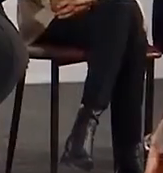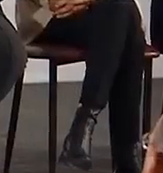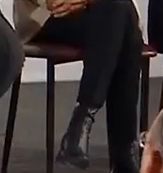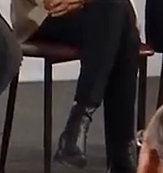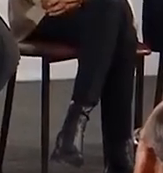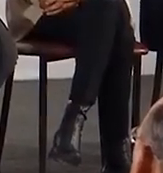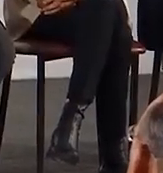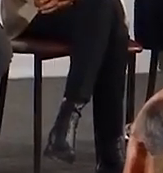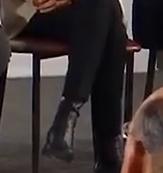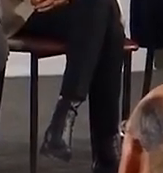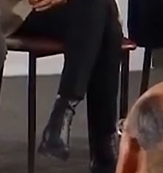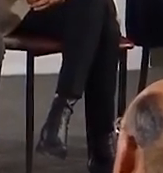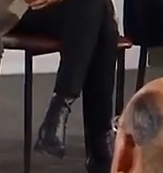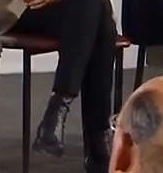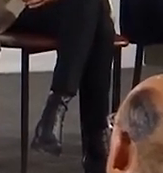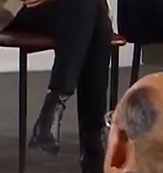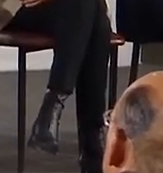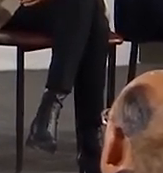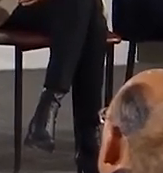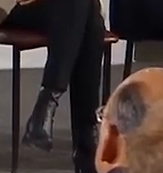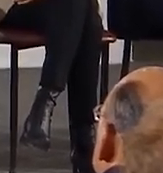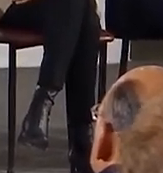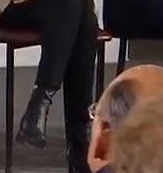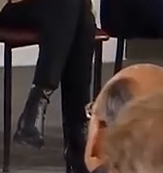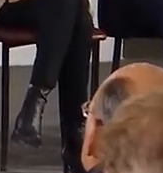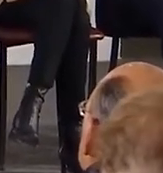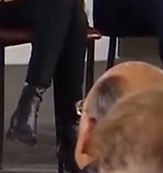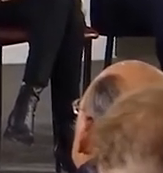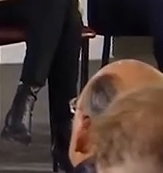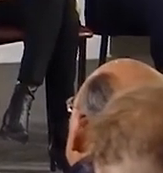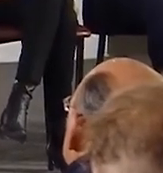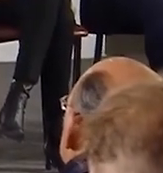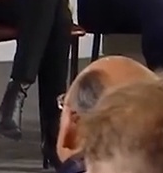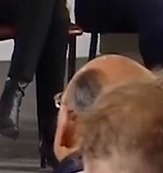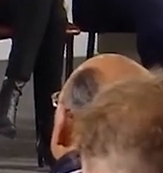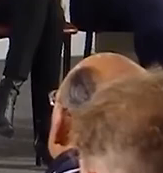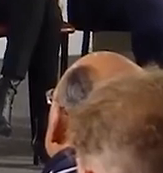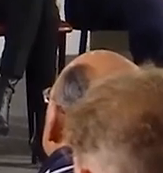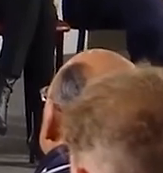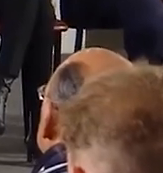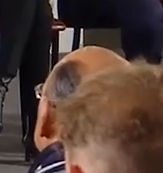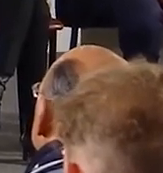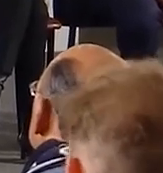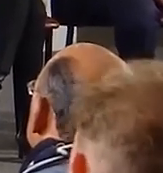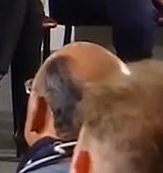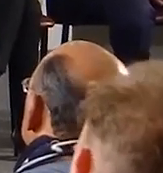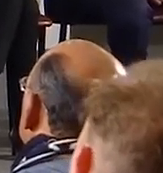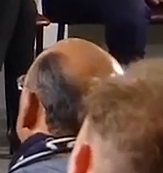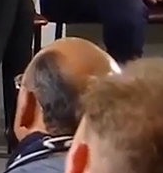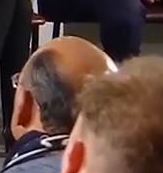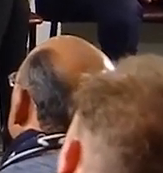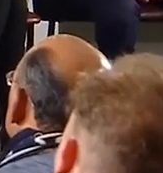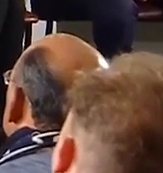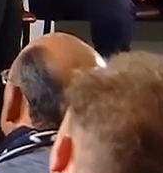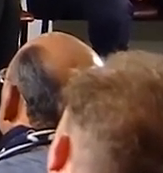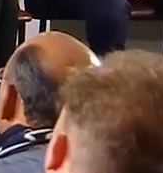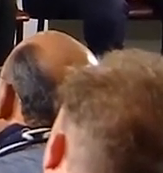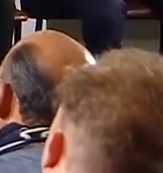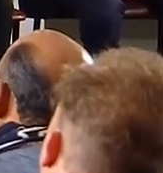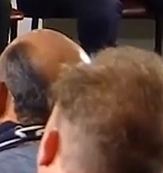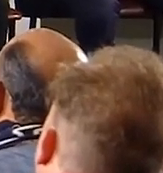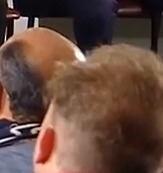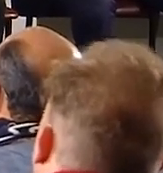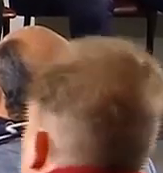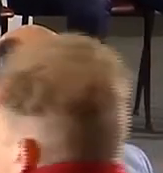papeles que demostraban que se habían gastado 70 millones de dólares en la campaña de